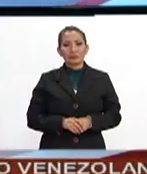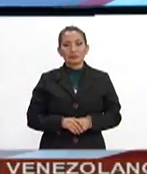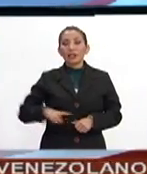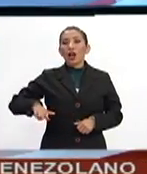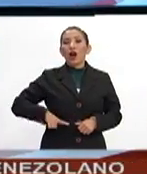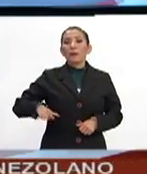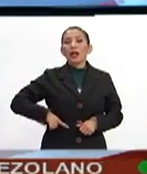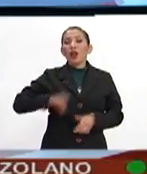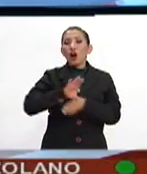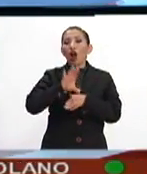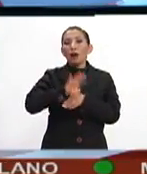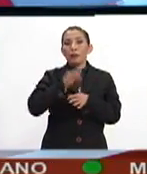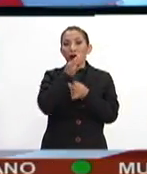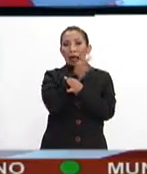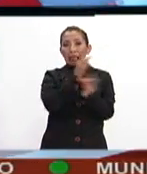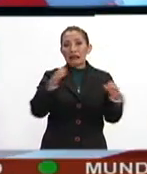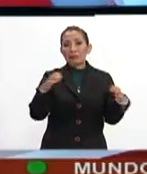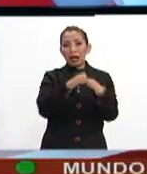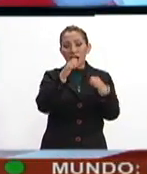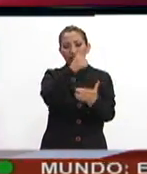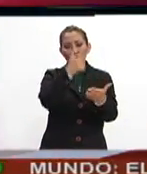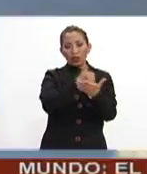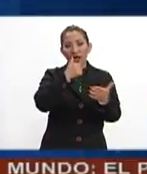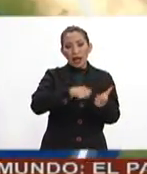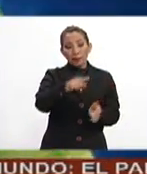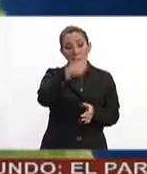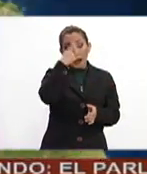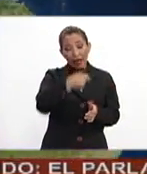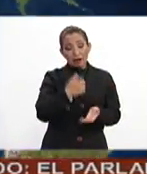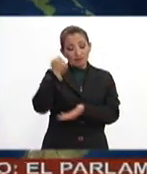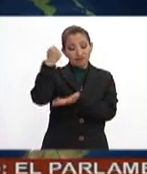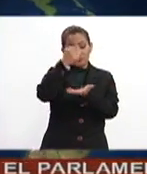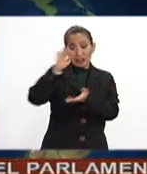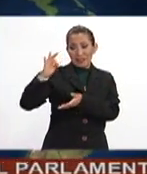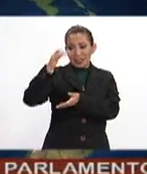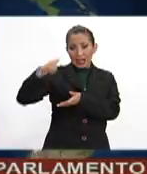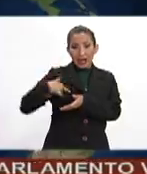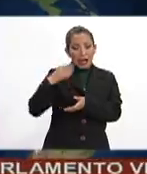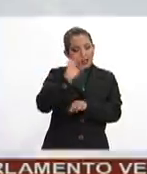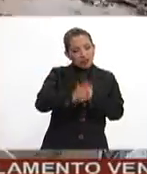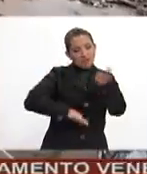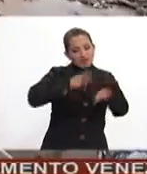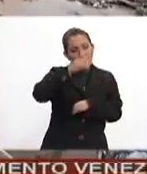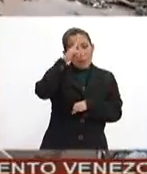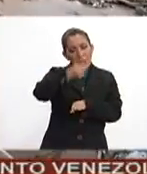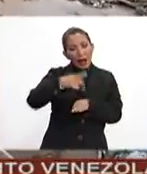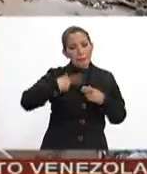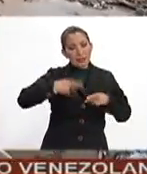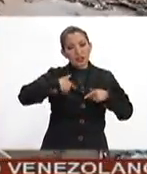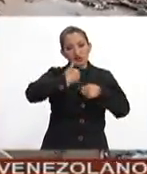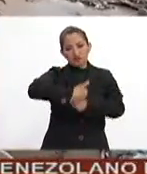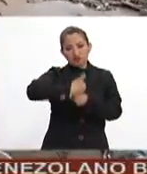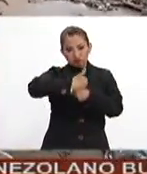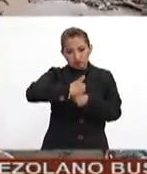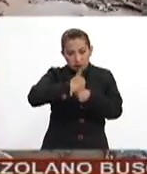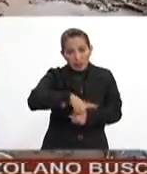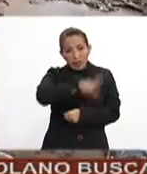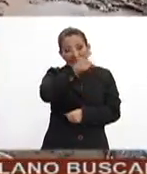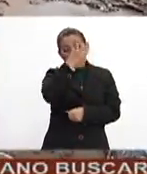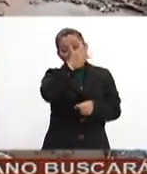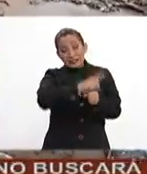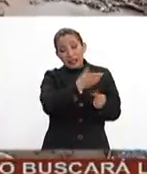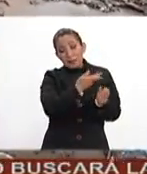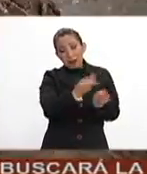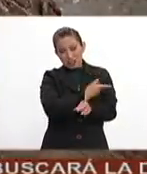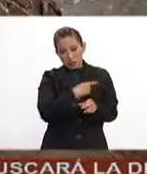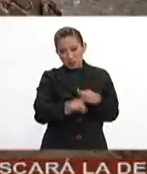El gobierno de Colombia declaró emergencia en la ciudad para facilitar fondos federales y adoptar medidas necesarias para atender a las víctimas. Después de 3 días